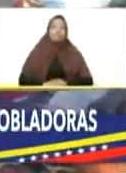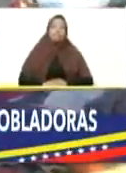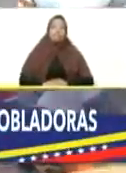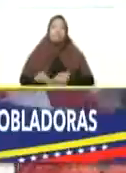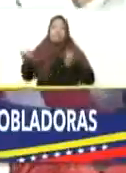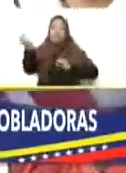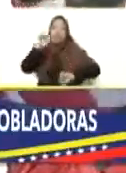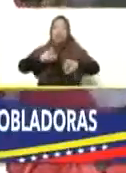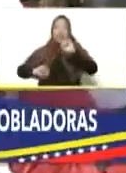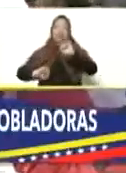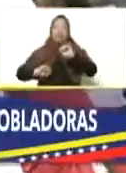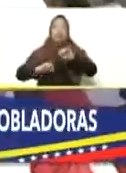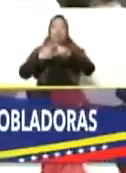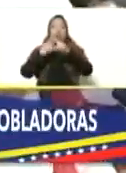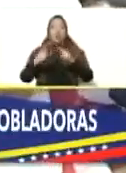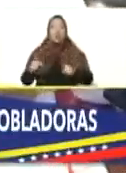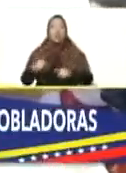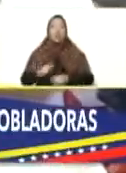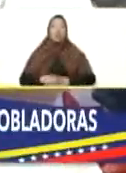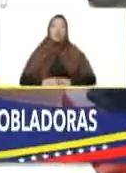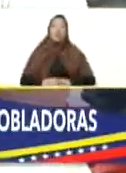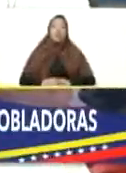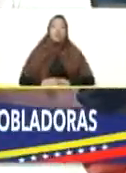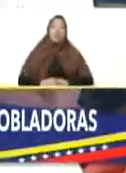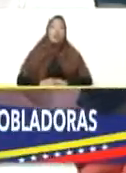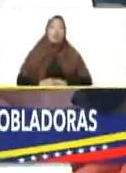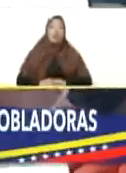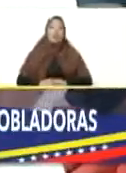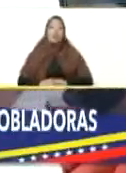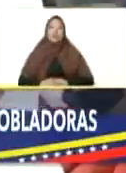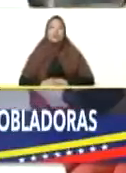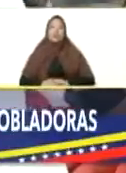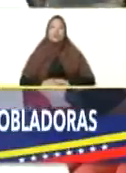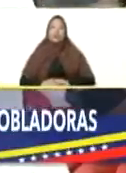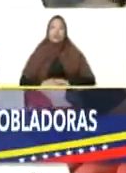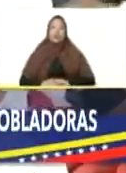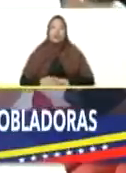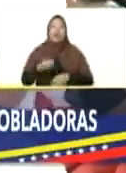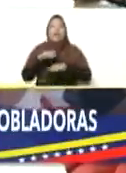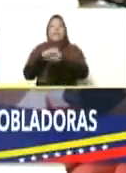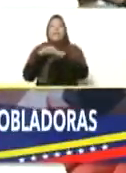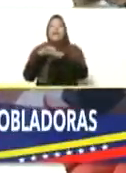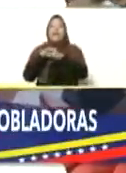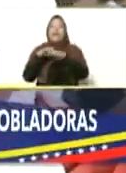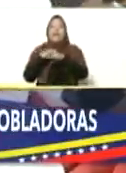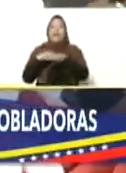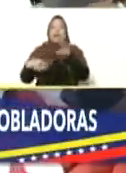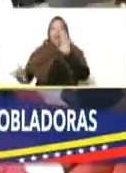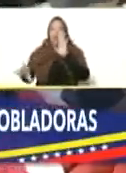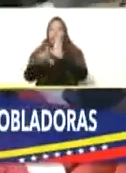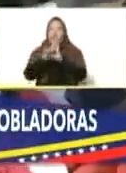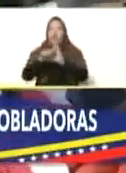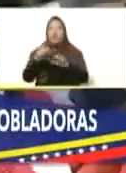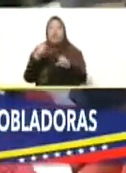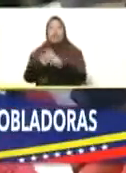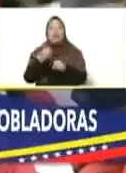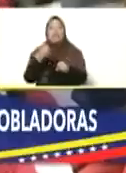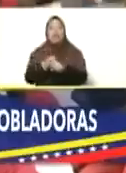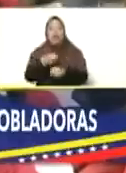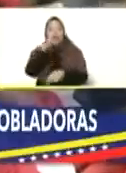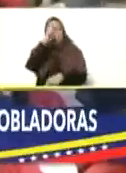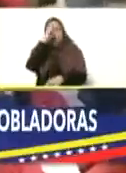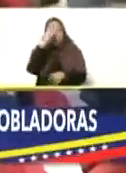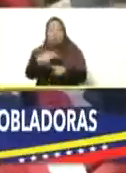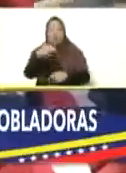y otra cosa presidente porque yo tengo algo atragantado aquí sobre la lealtad al